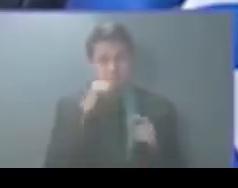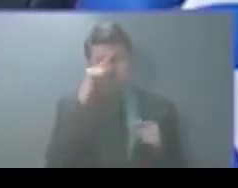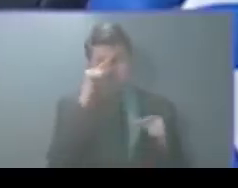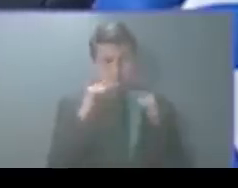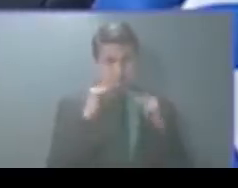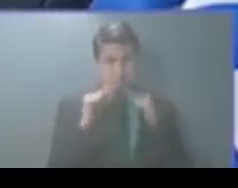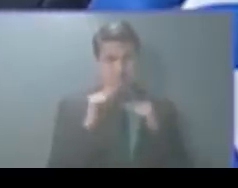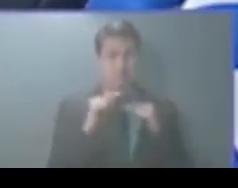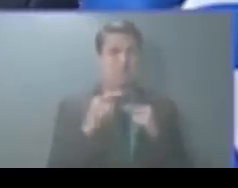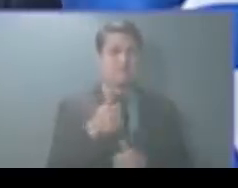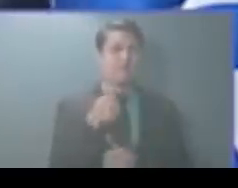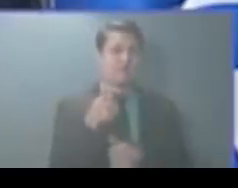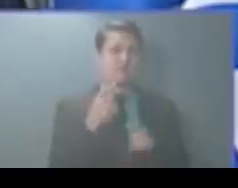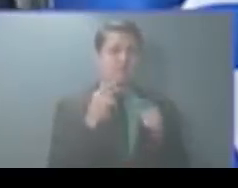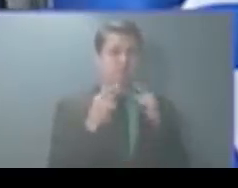militar.